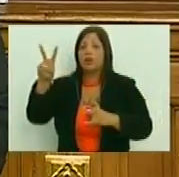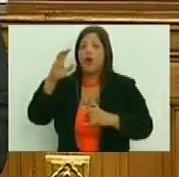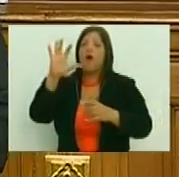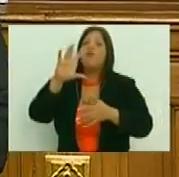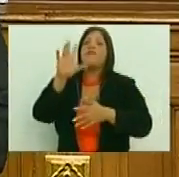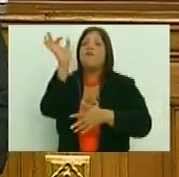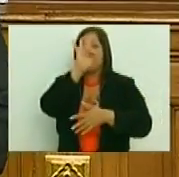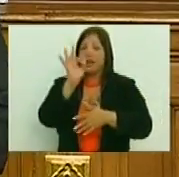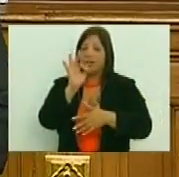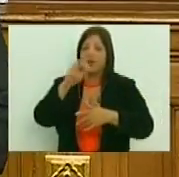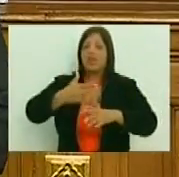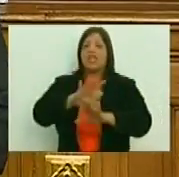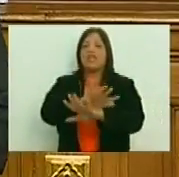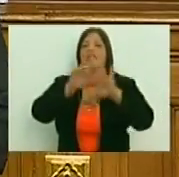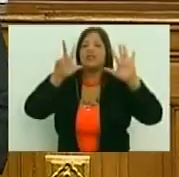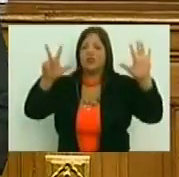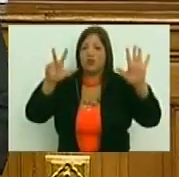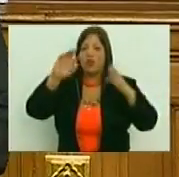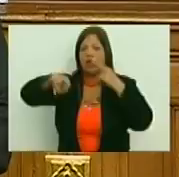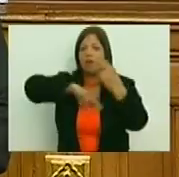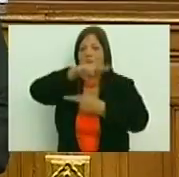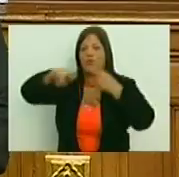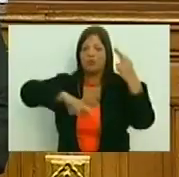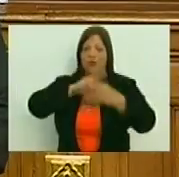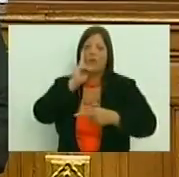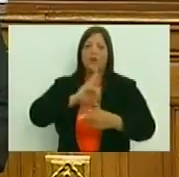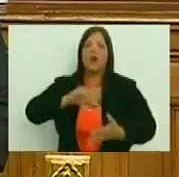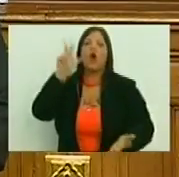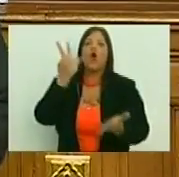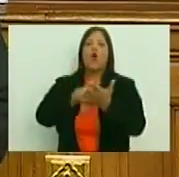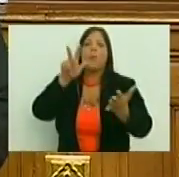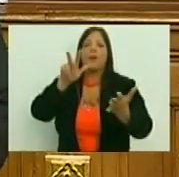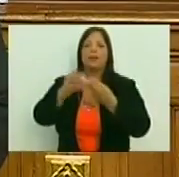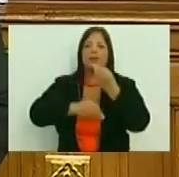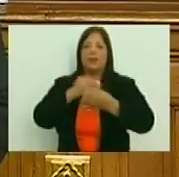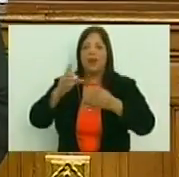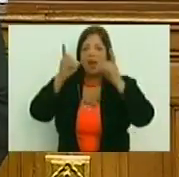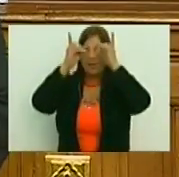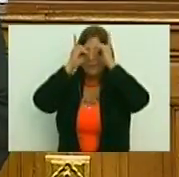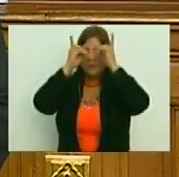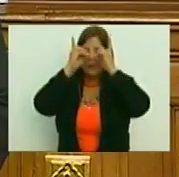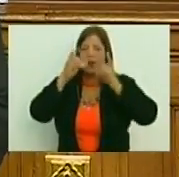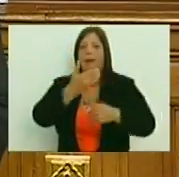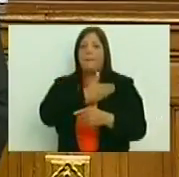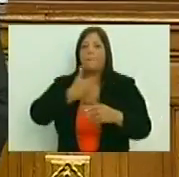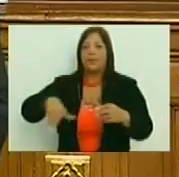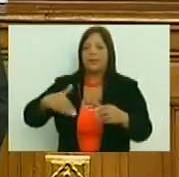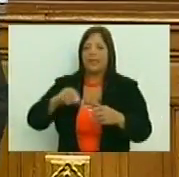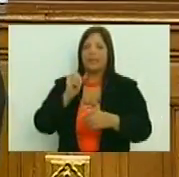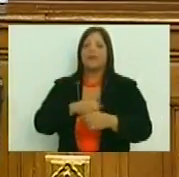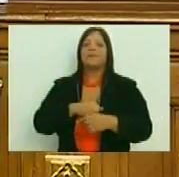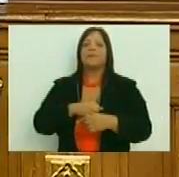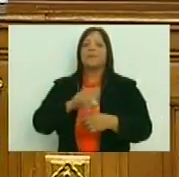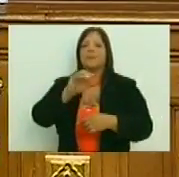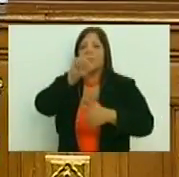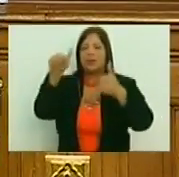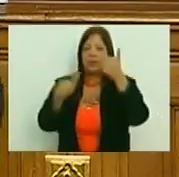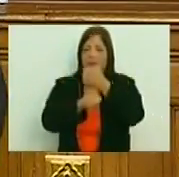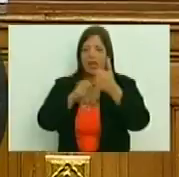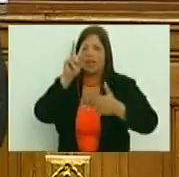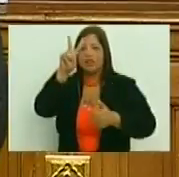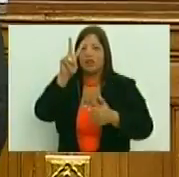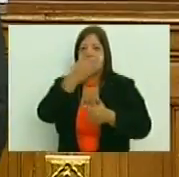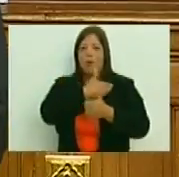Federación y 18 de la Revolución Bolivariana. Cúmplase, Delcy Eloína Rodríguez Gómez, presidenta, Elvis